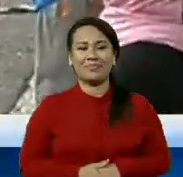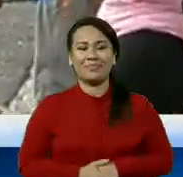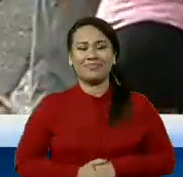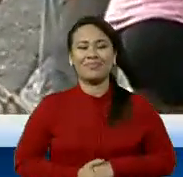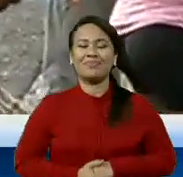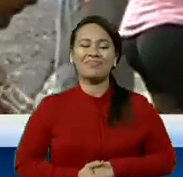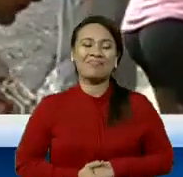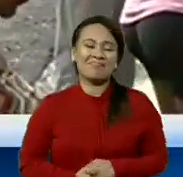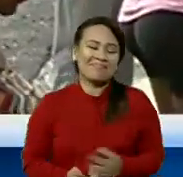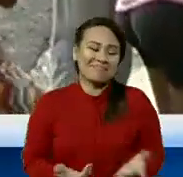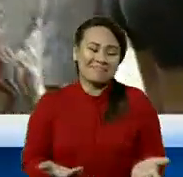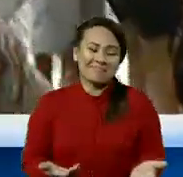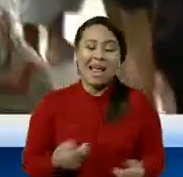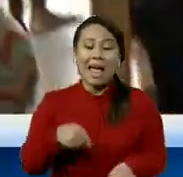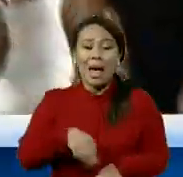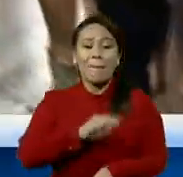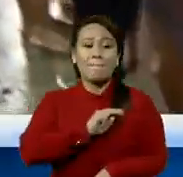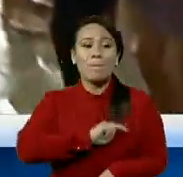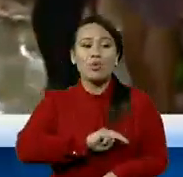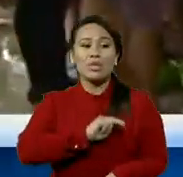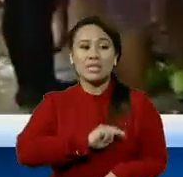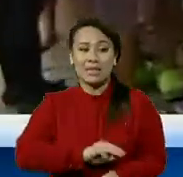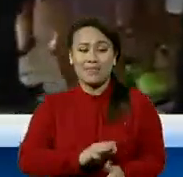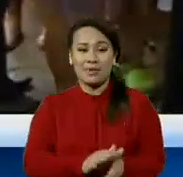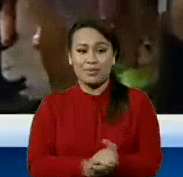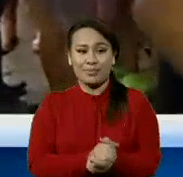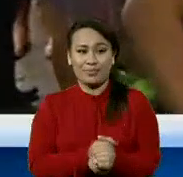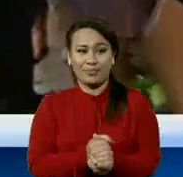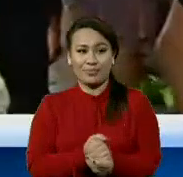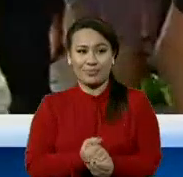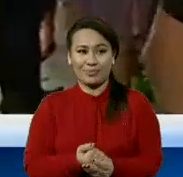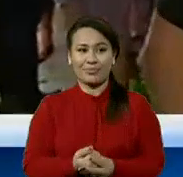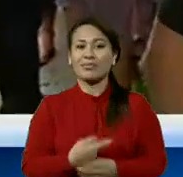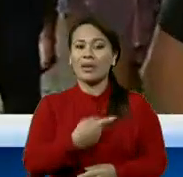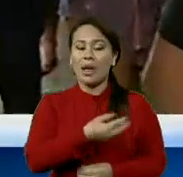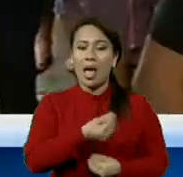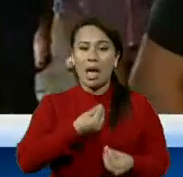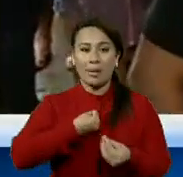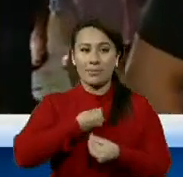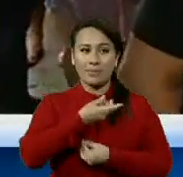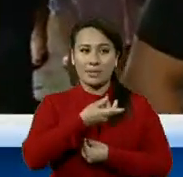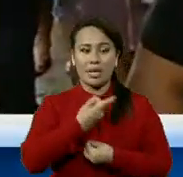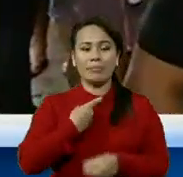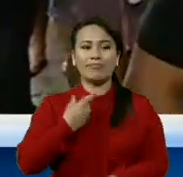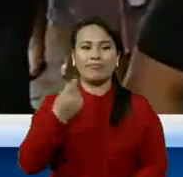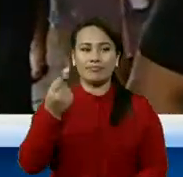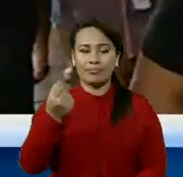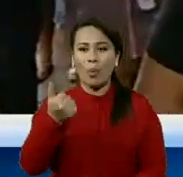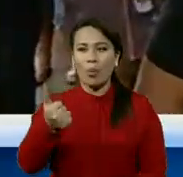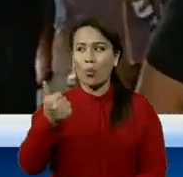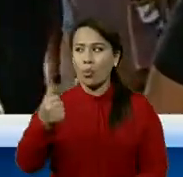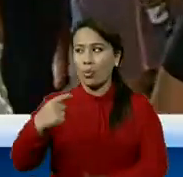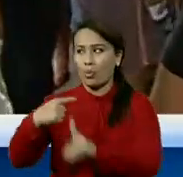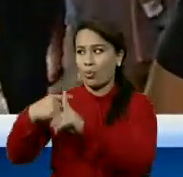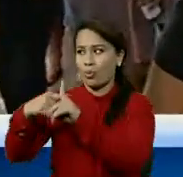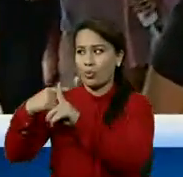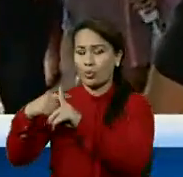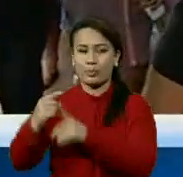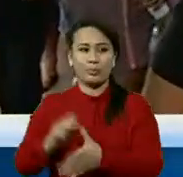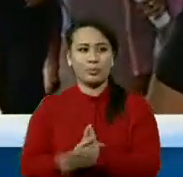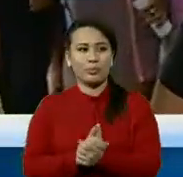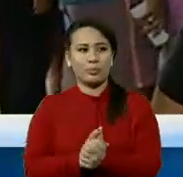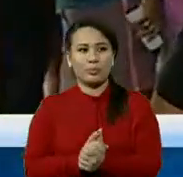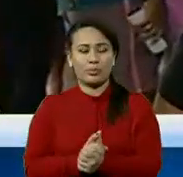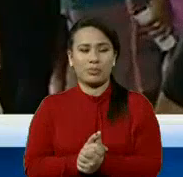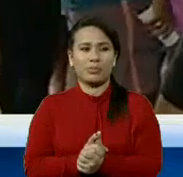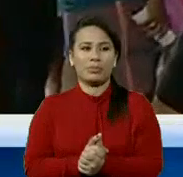hace presente con medicamentos, con charlas. ¿Qué tal le parece este tipo de iniciativas? Bueno, ahora porque fui al seguro y ya está peor la cola